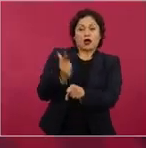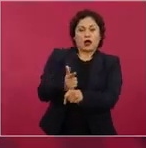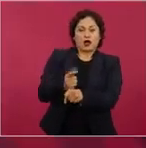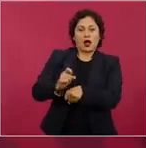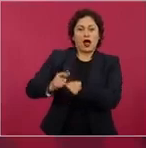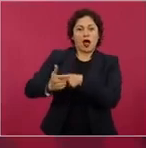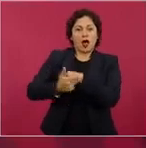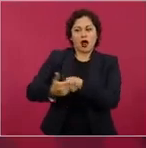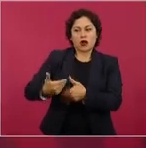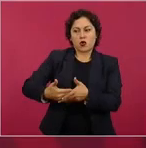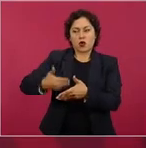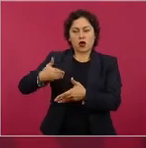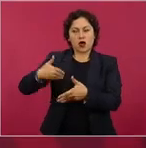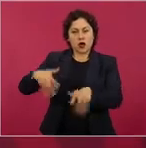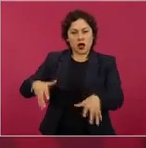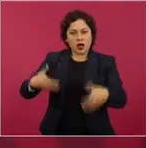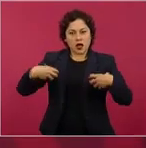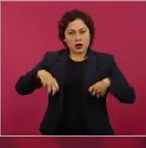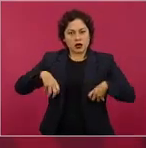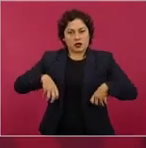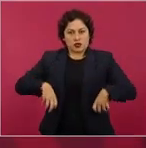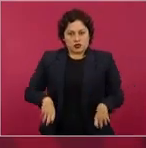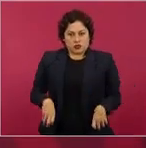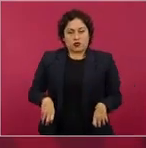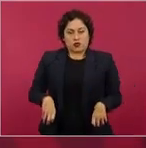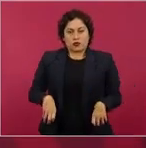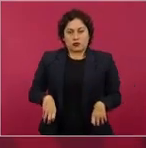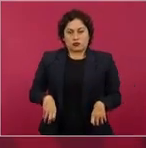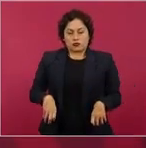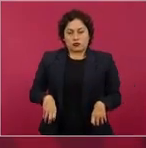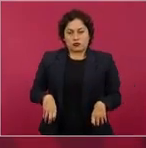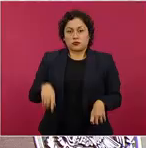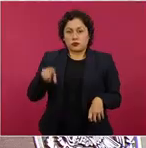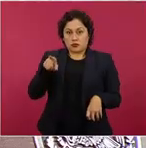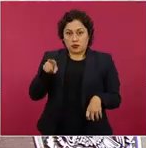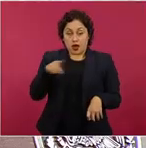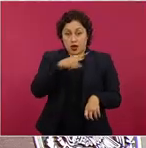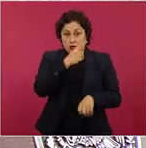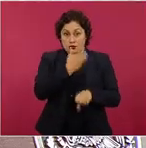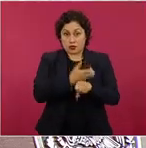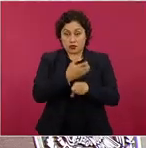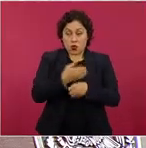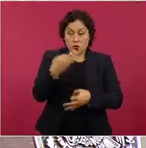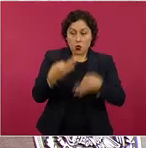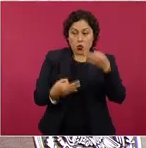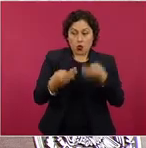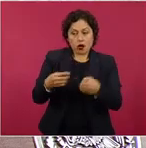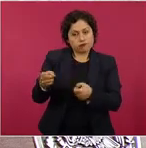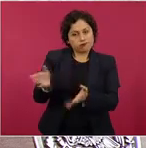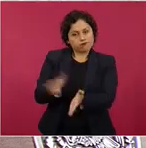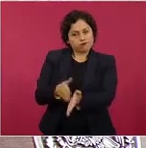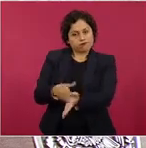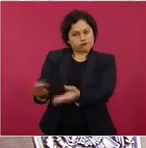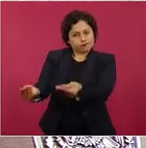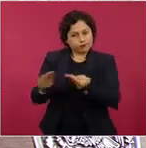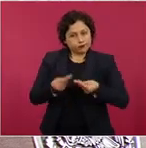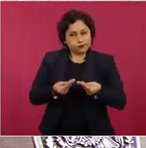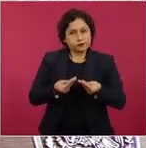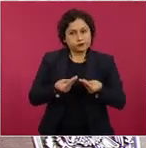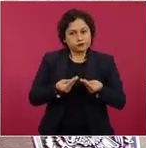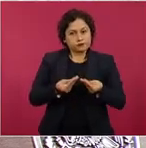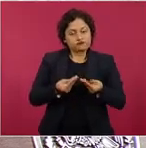y por lo general no lo devuelven a México. Entonces, yo eso es lo